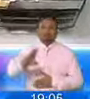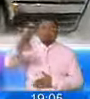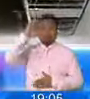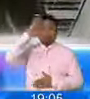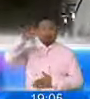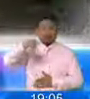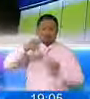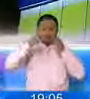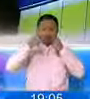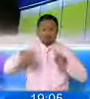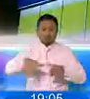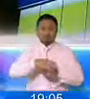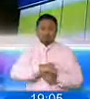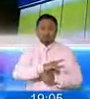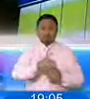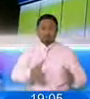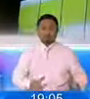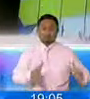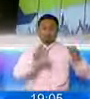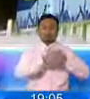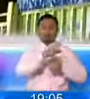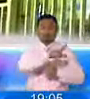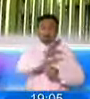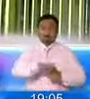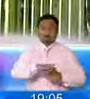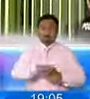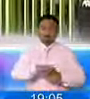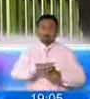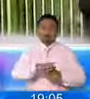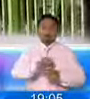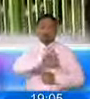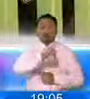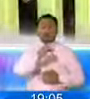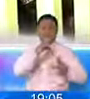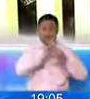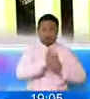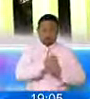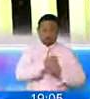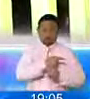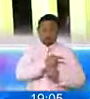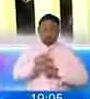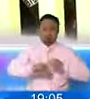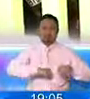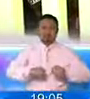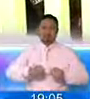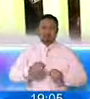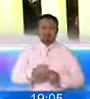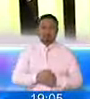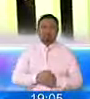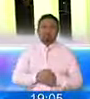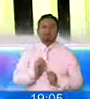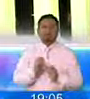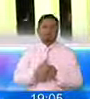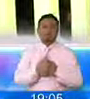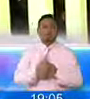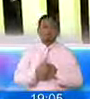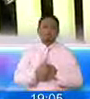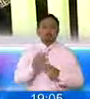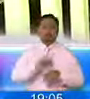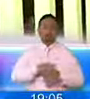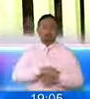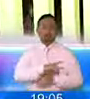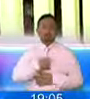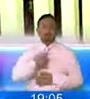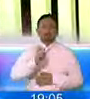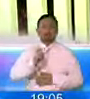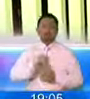policía y la fiscalía a las instalaciones de Alianza País la noche de este jueves. El operativo fue determinado como un acto urgente, pues se